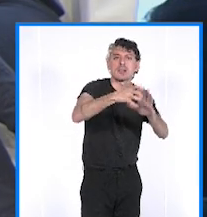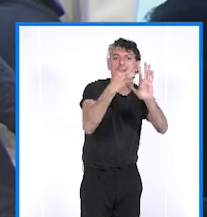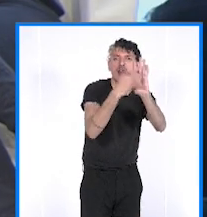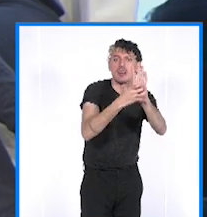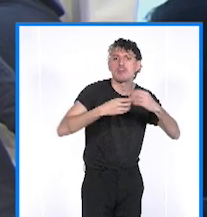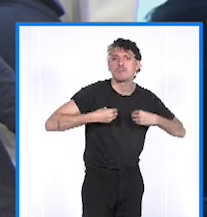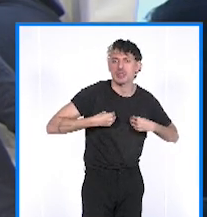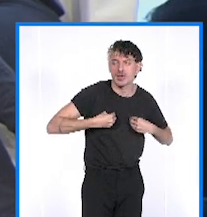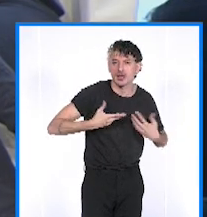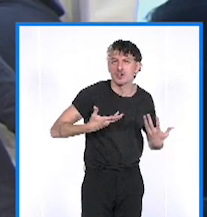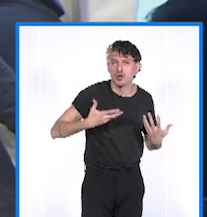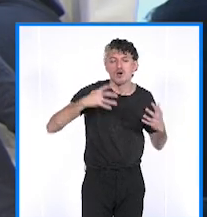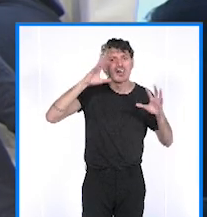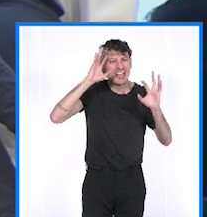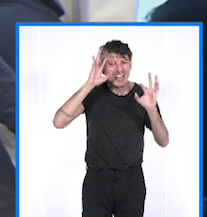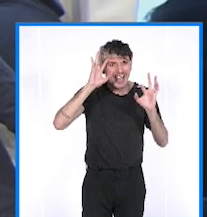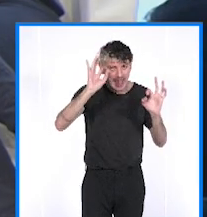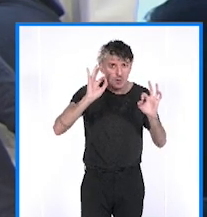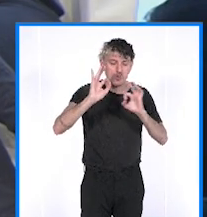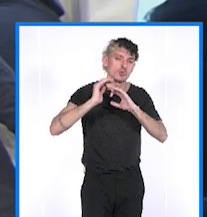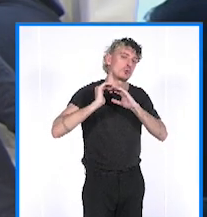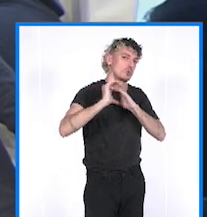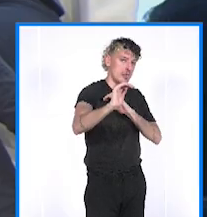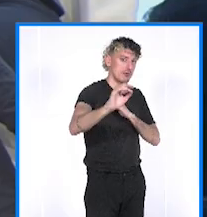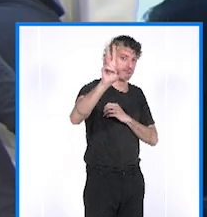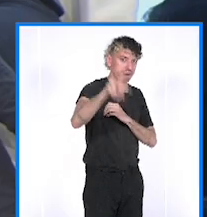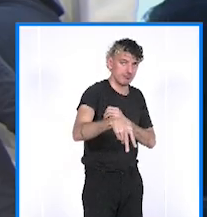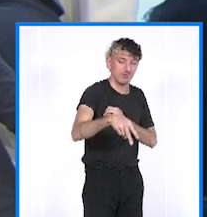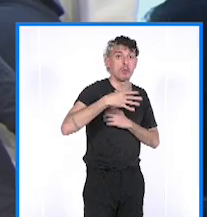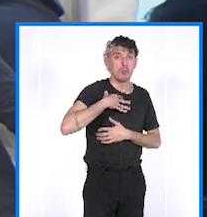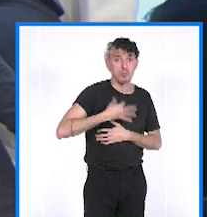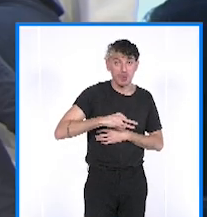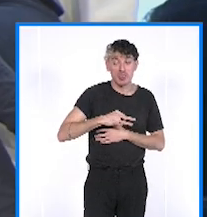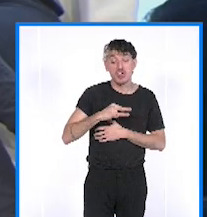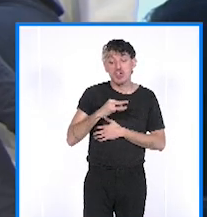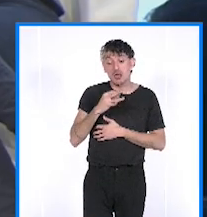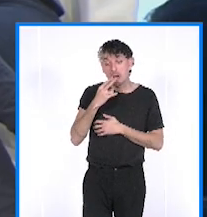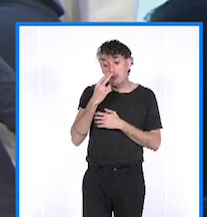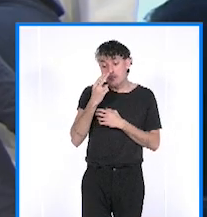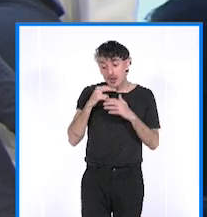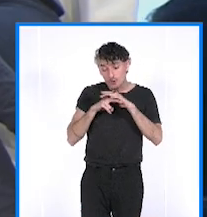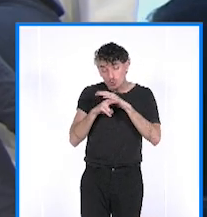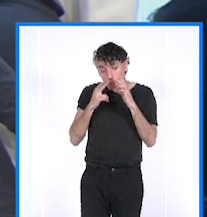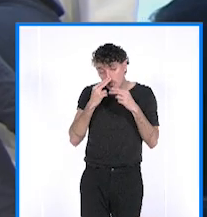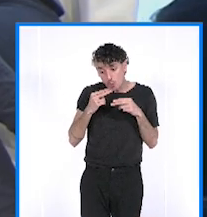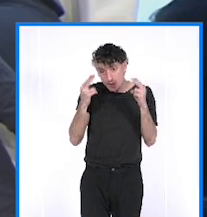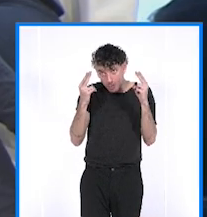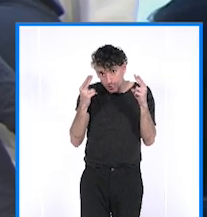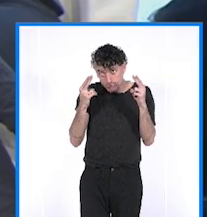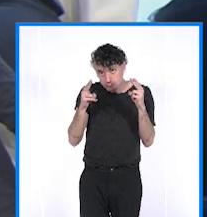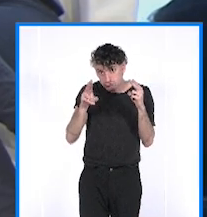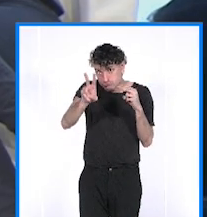hemos visto creemos que es sostenible y podría ser perfectamente un recurso público financiable no hay mucha diferencia